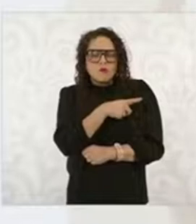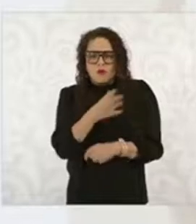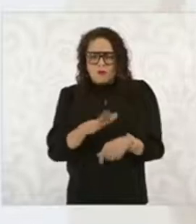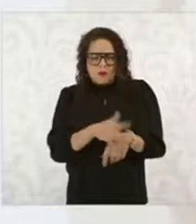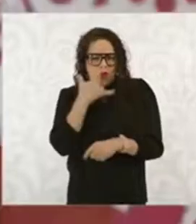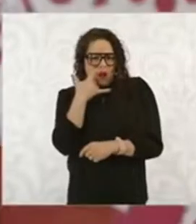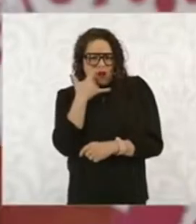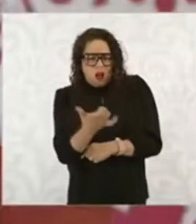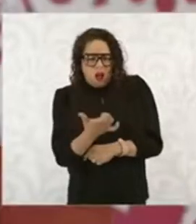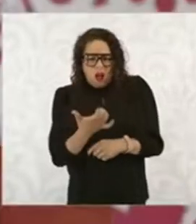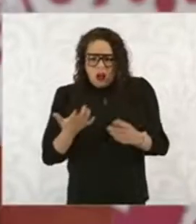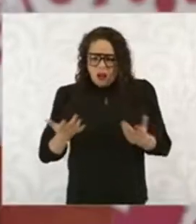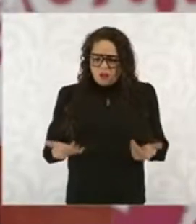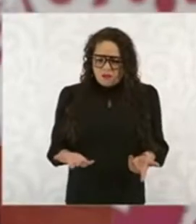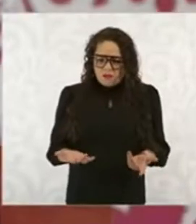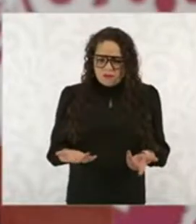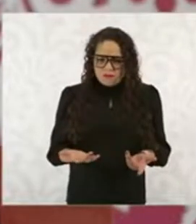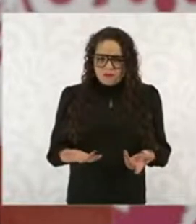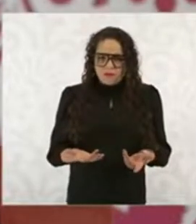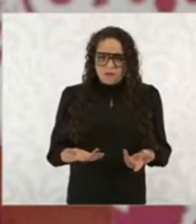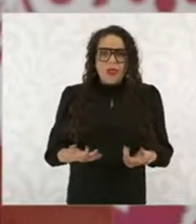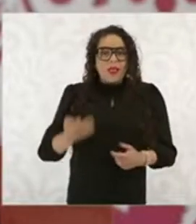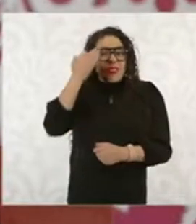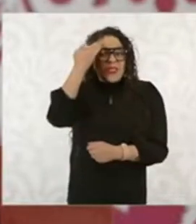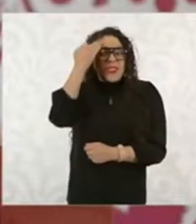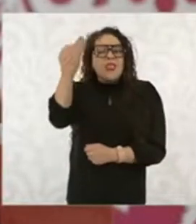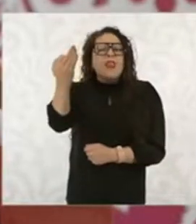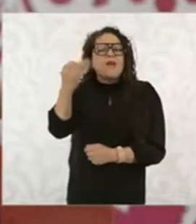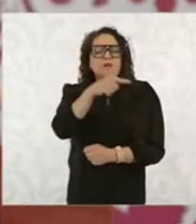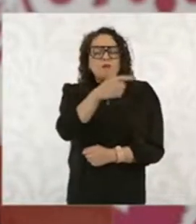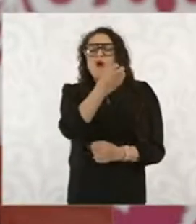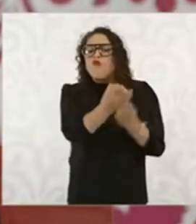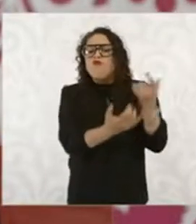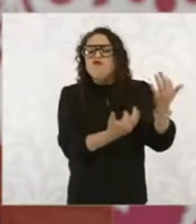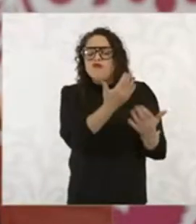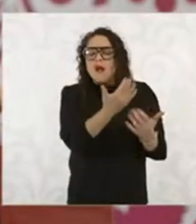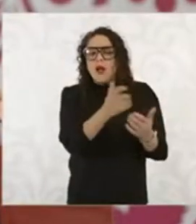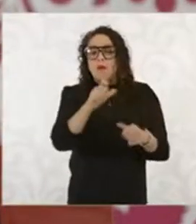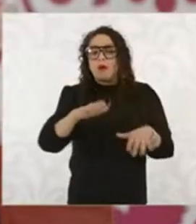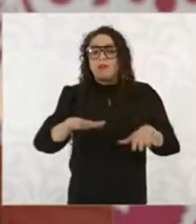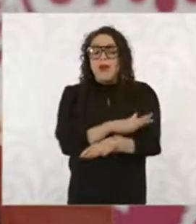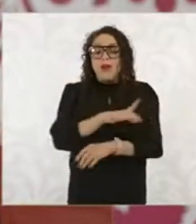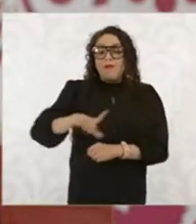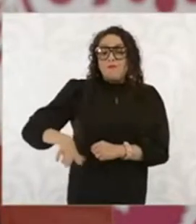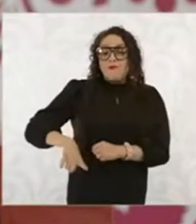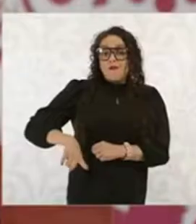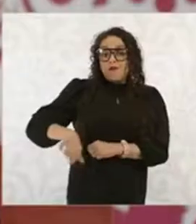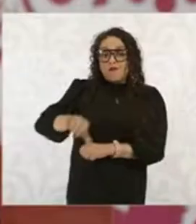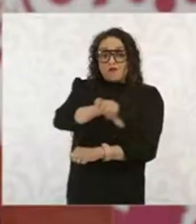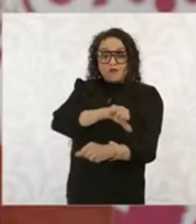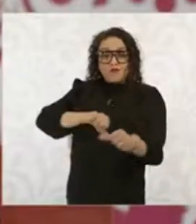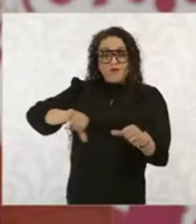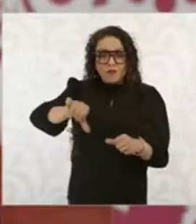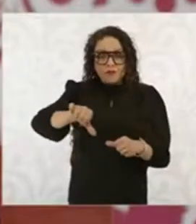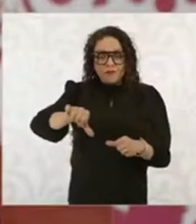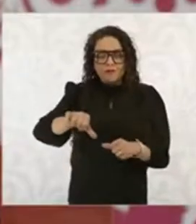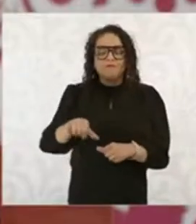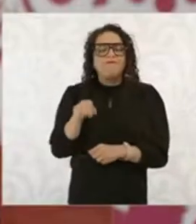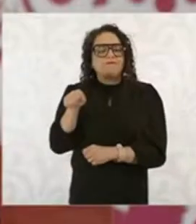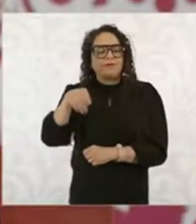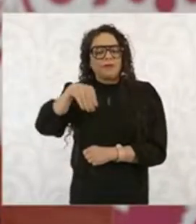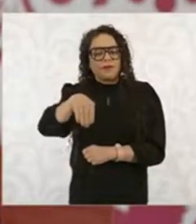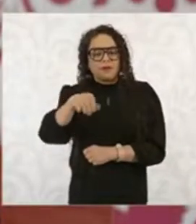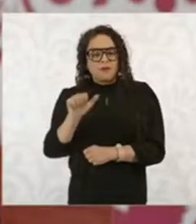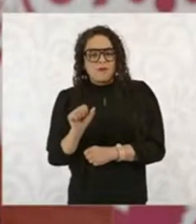justamente con el cambio de gobierno. Bueno, se ha hecho un trabajo muy intensivo que coordina Mauricio para poner en orden